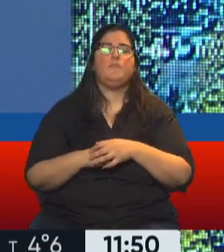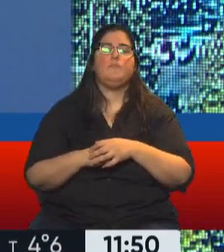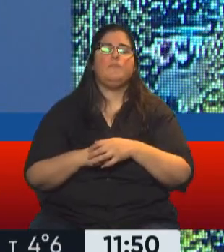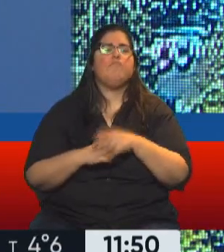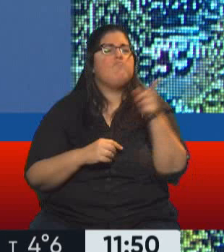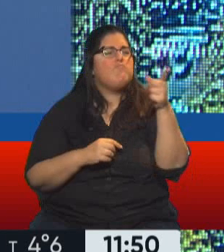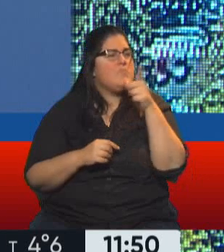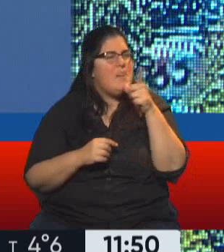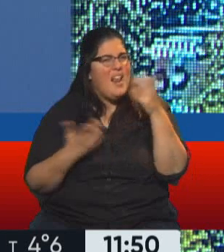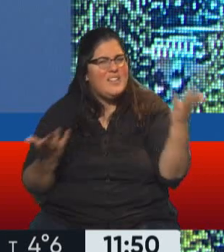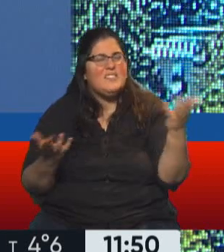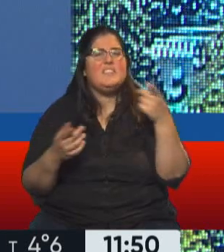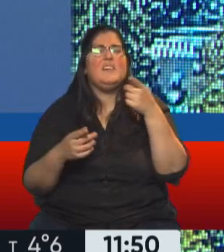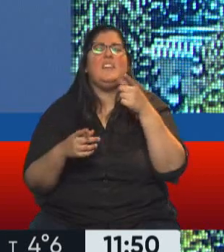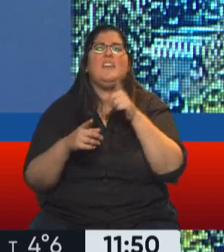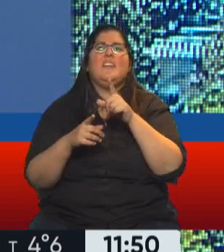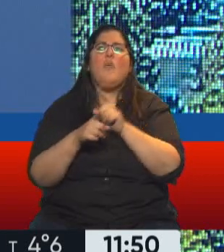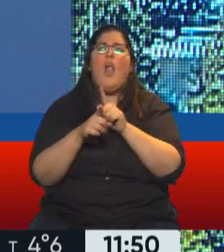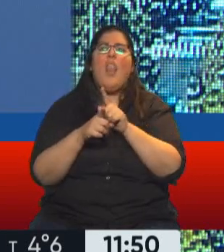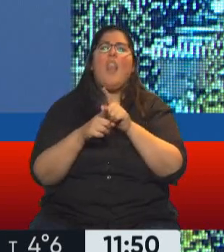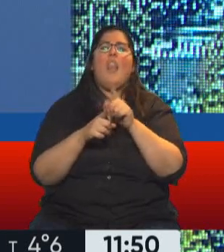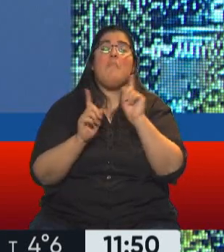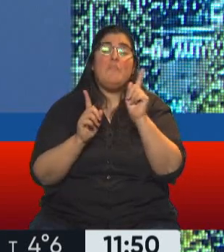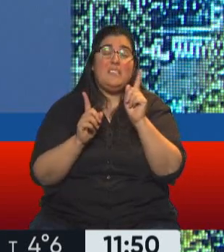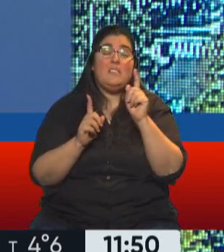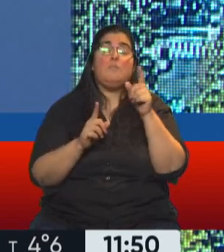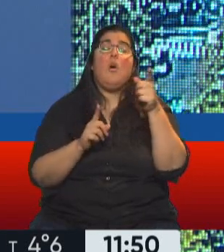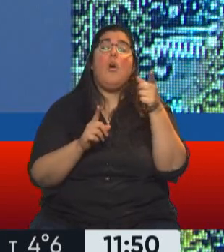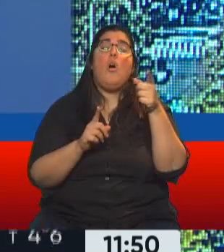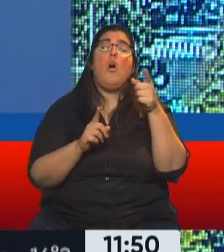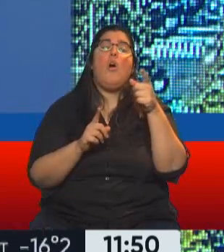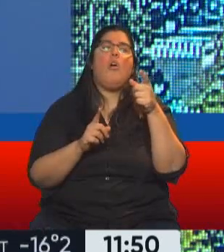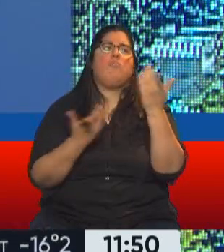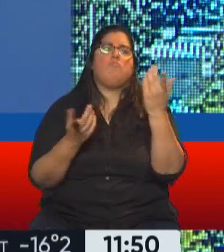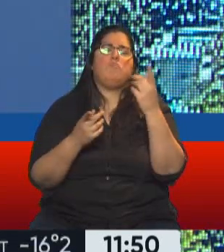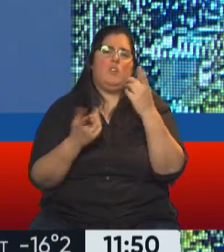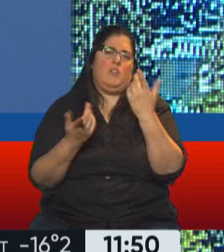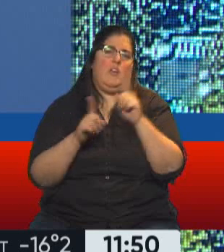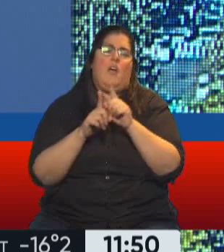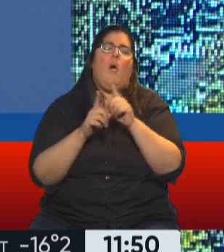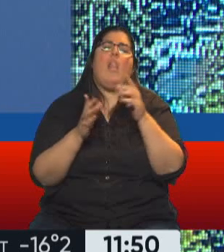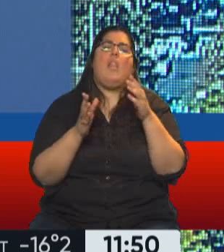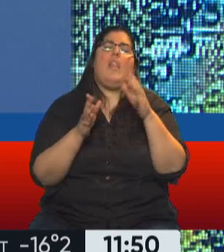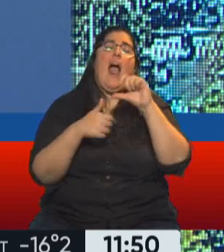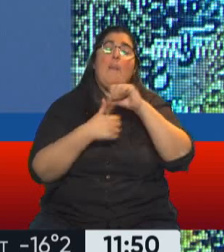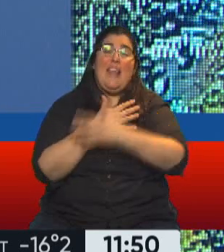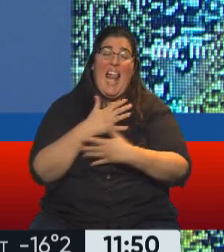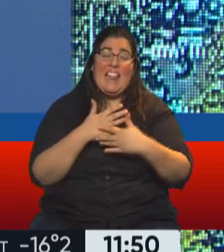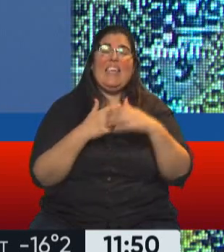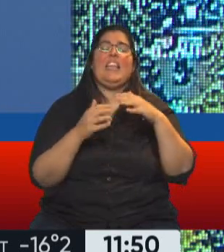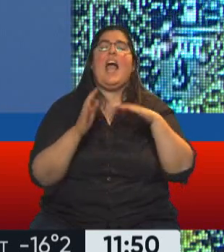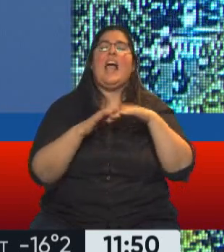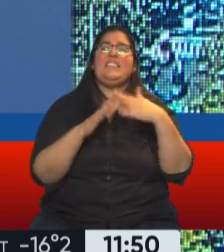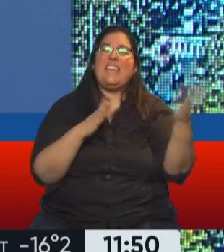te parece que conecta esta llegada, como decía Yelén recién, mucho después del giro a la izquierda en América Latina, donde vimos